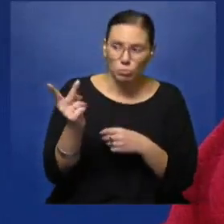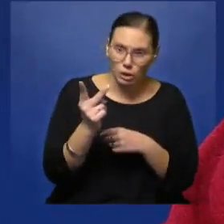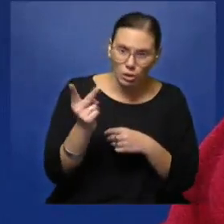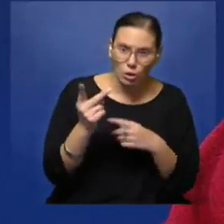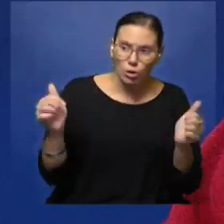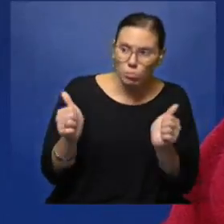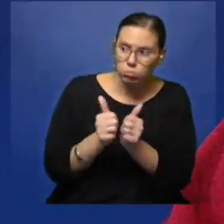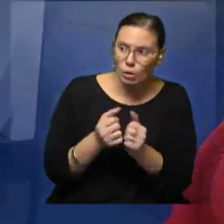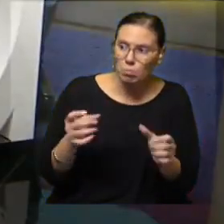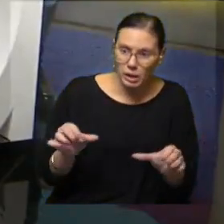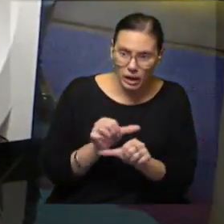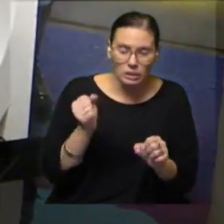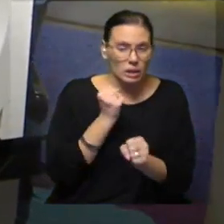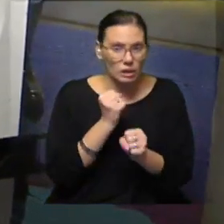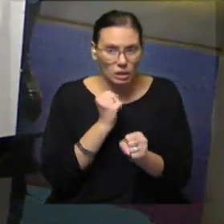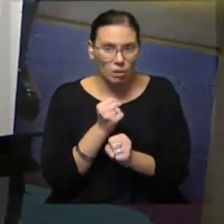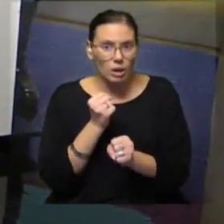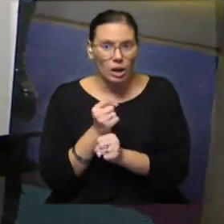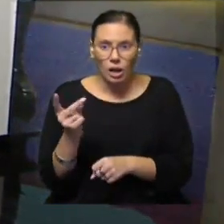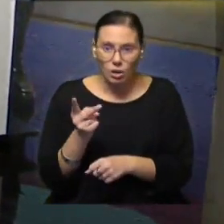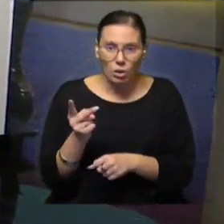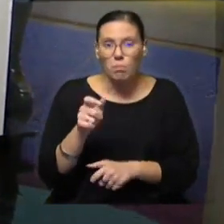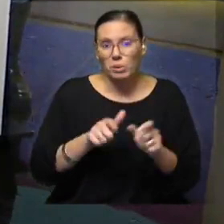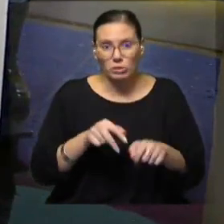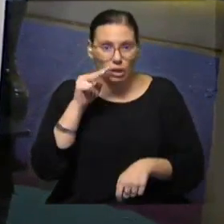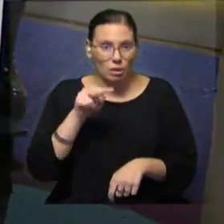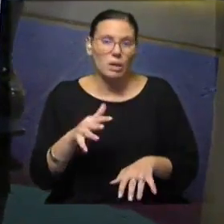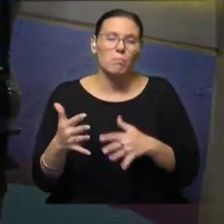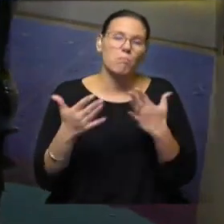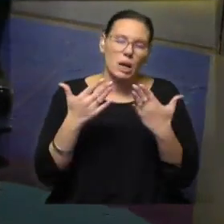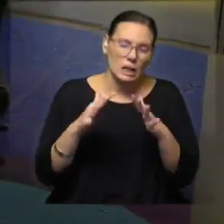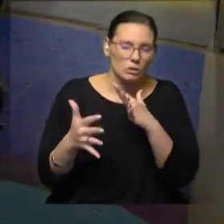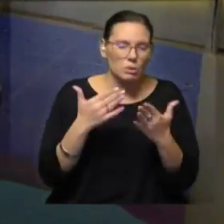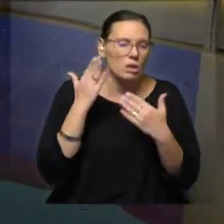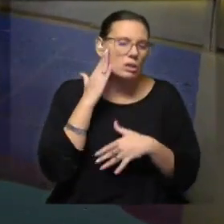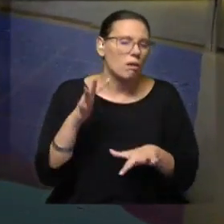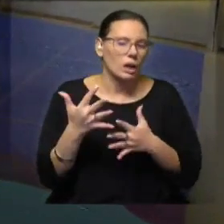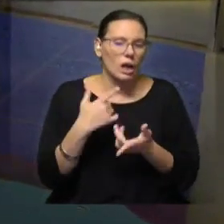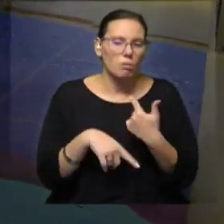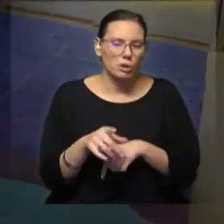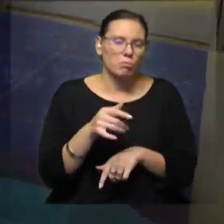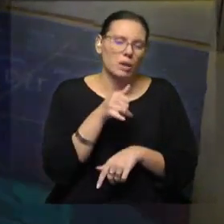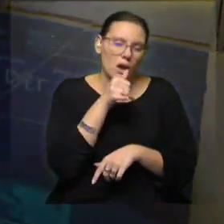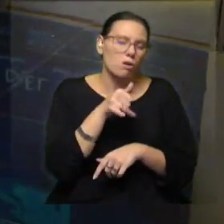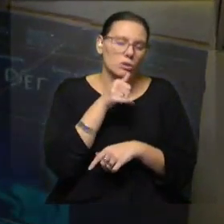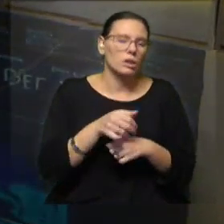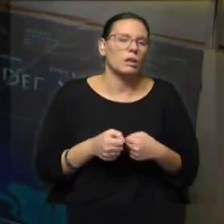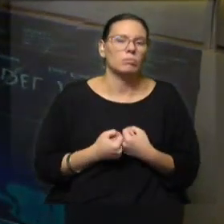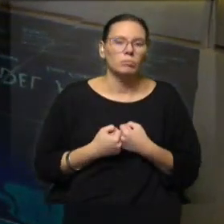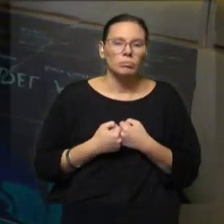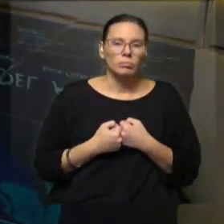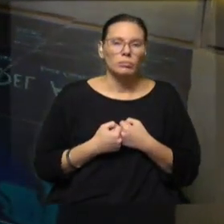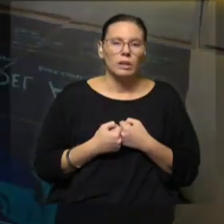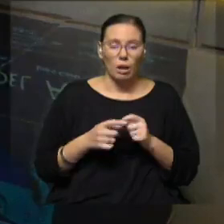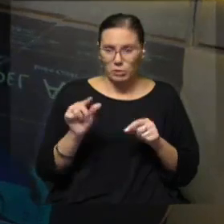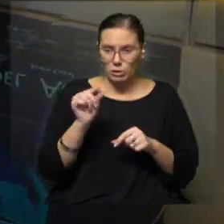se juntan para hacer el trabajo? La gente que está viendo pues sabe más o menos de qué estamos hablando, pero para ponerlo un poquito en cauce, hablando de agua. Y aparte hace